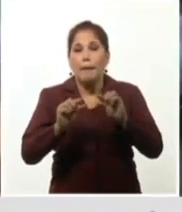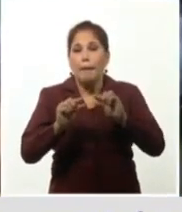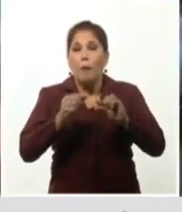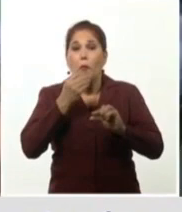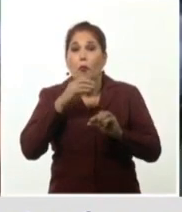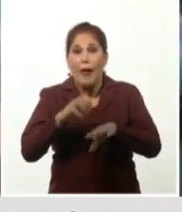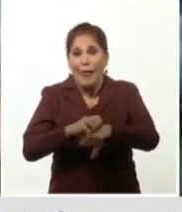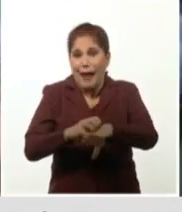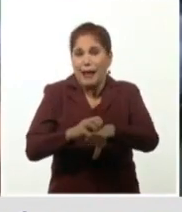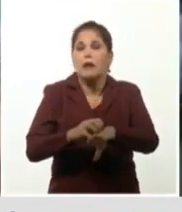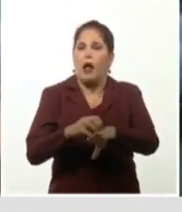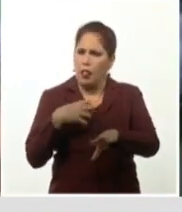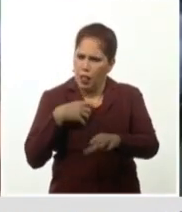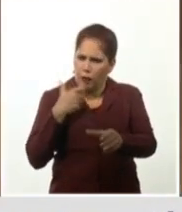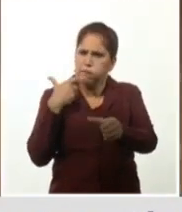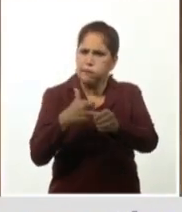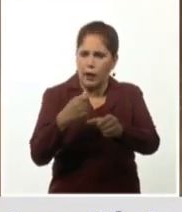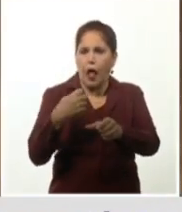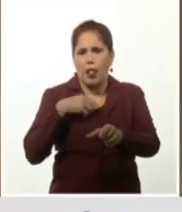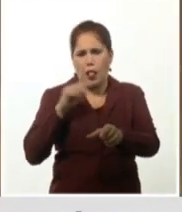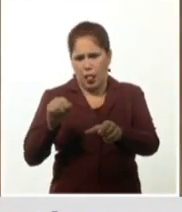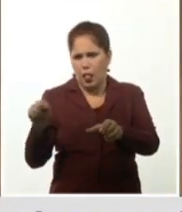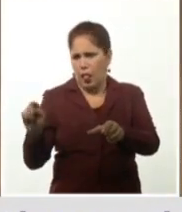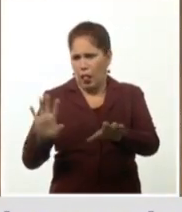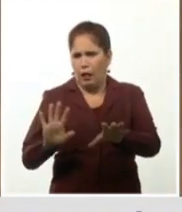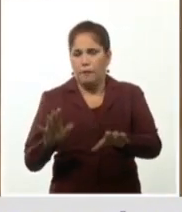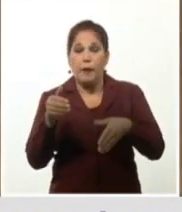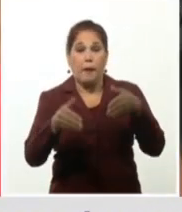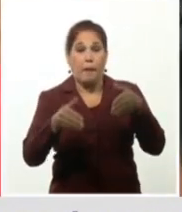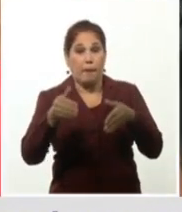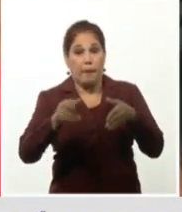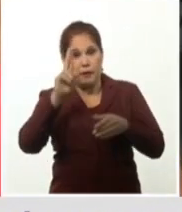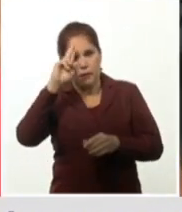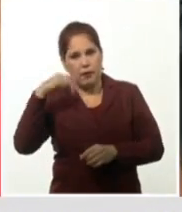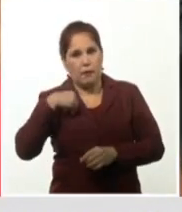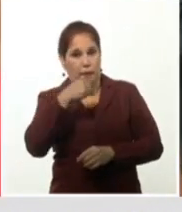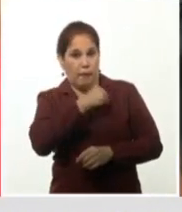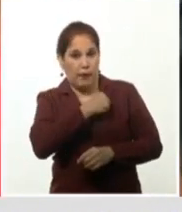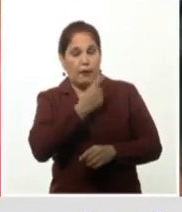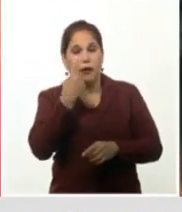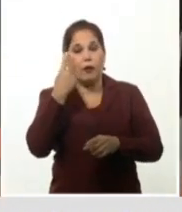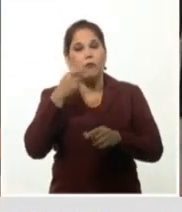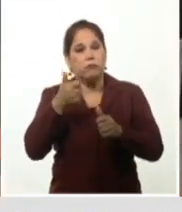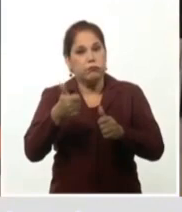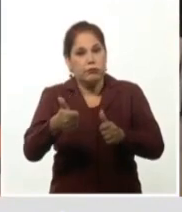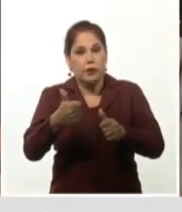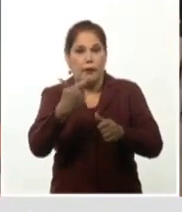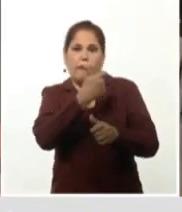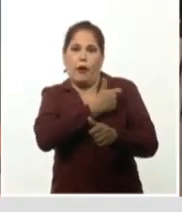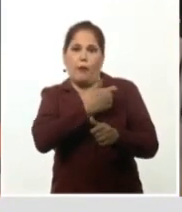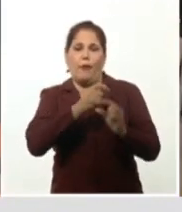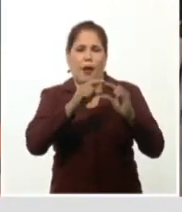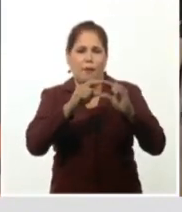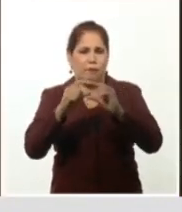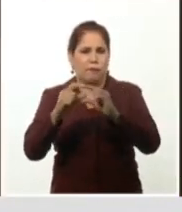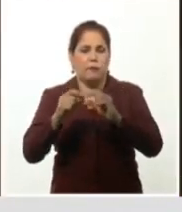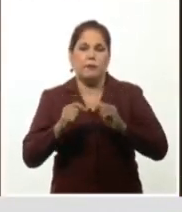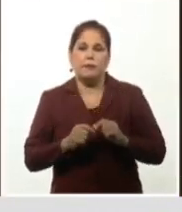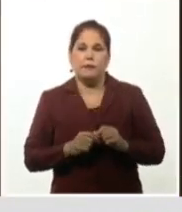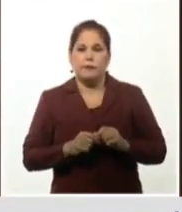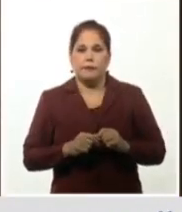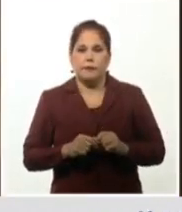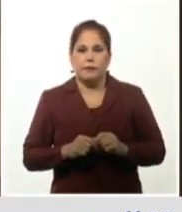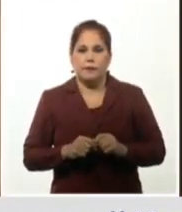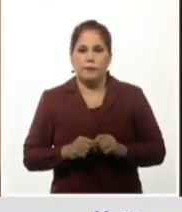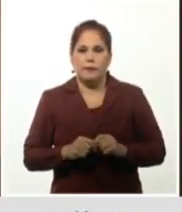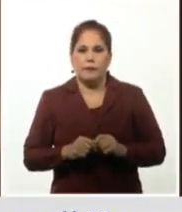de un evento adverso, donde participa los médicos, por un lado, con la correcta manipulación de la vacuna, la